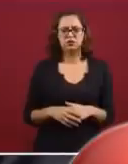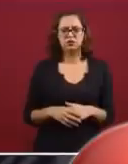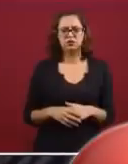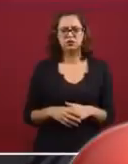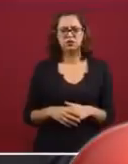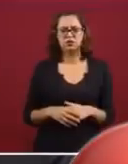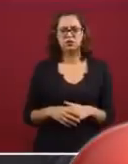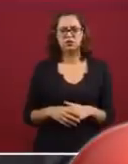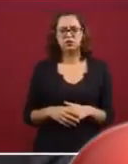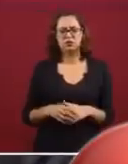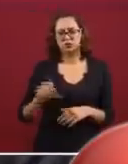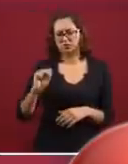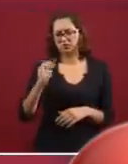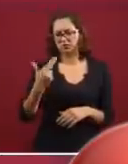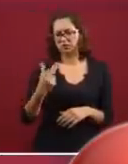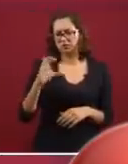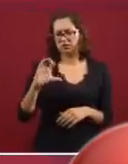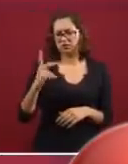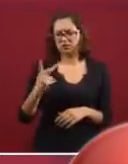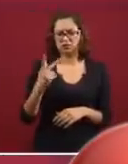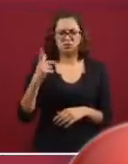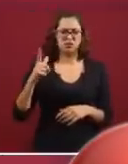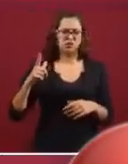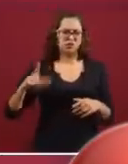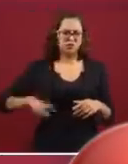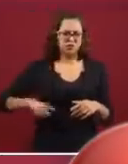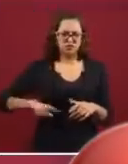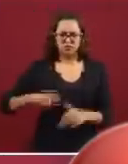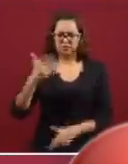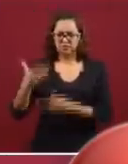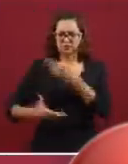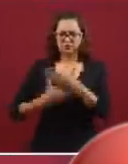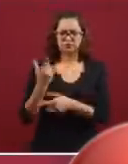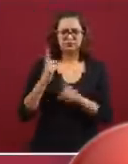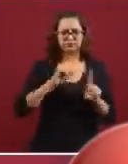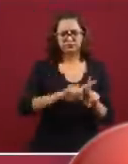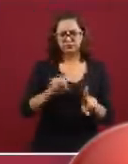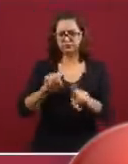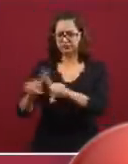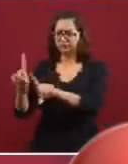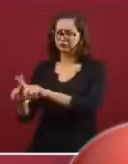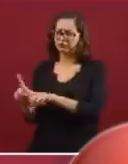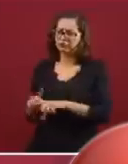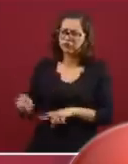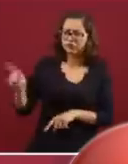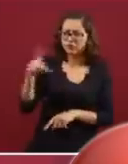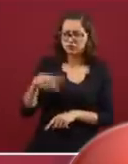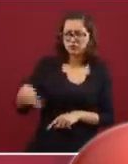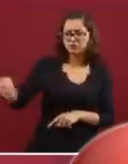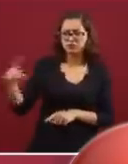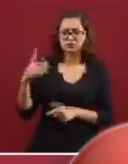funcionarios de Hacienda, no una, varias, y me presentaron